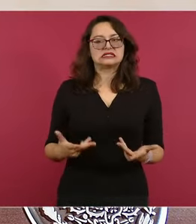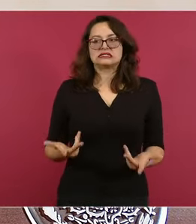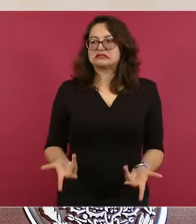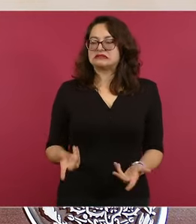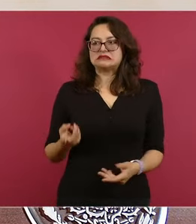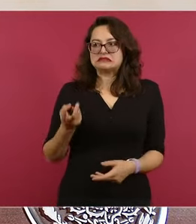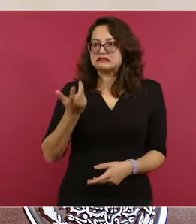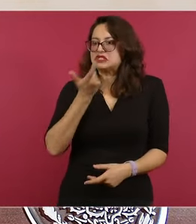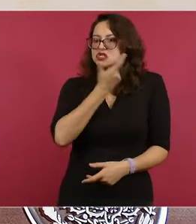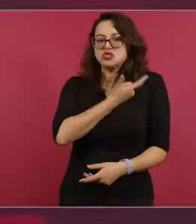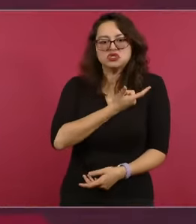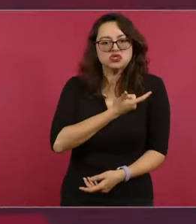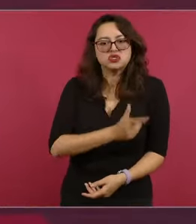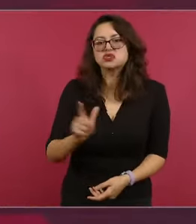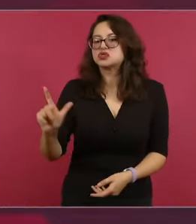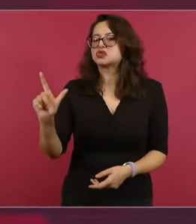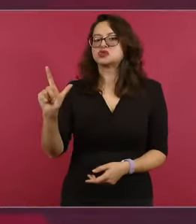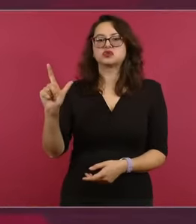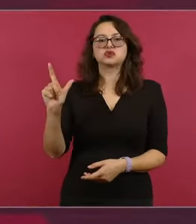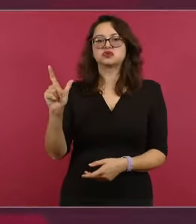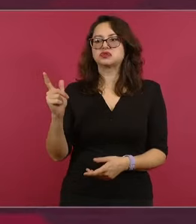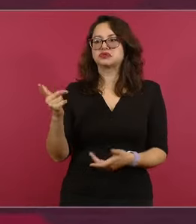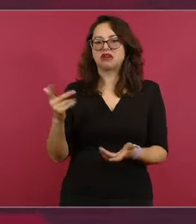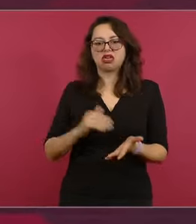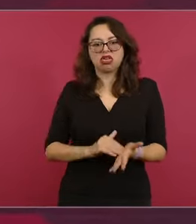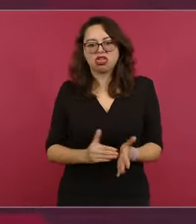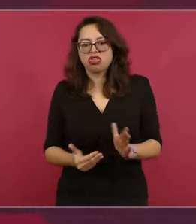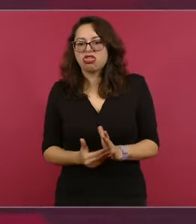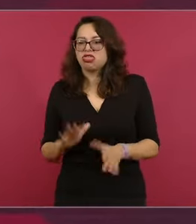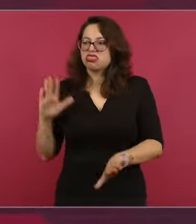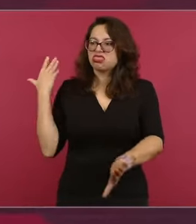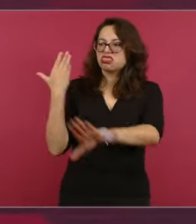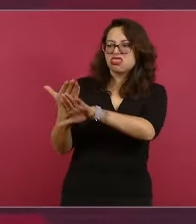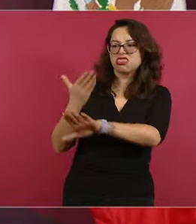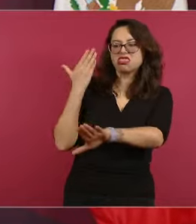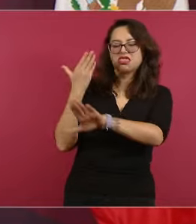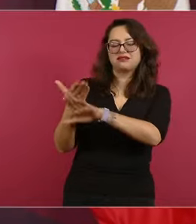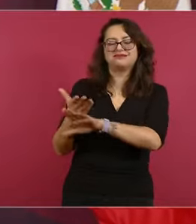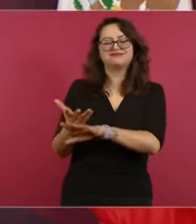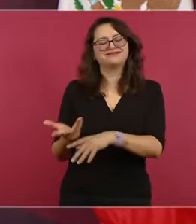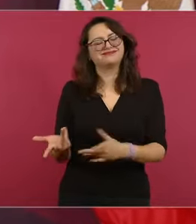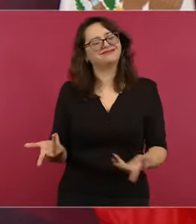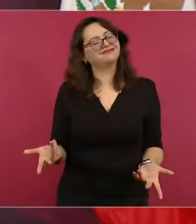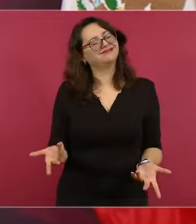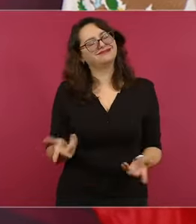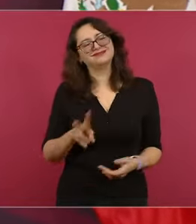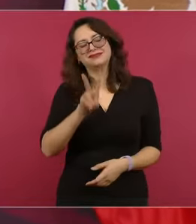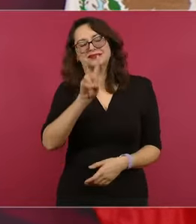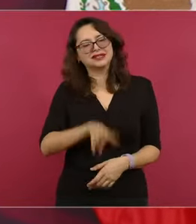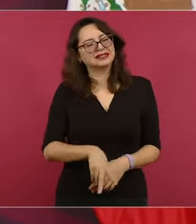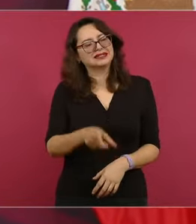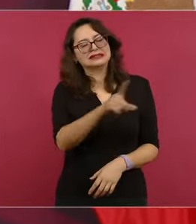resisten y están haciendo una oposición, la verdad, muy